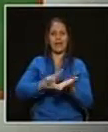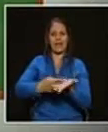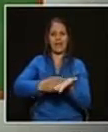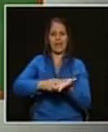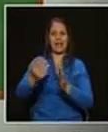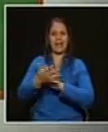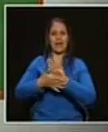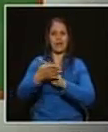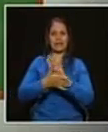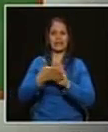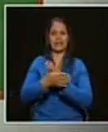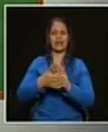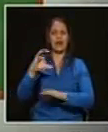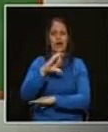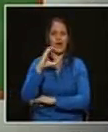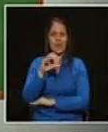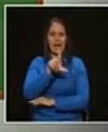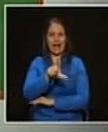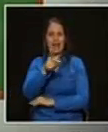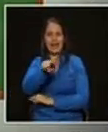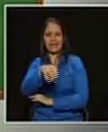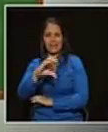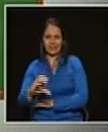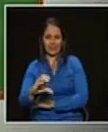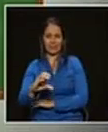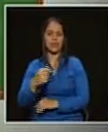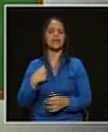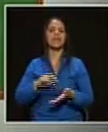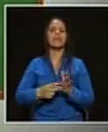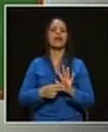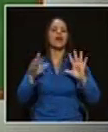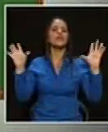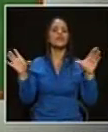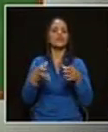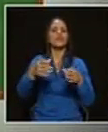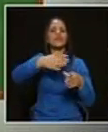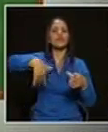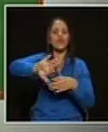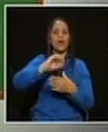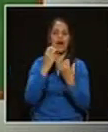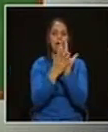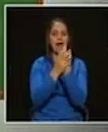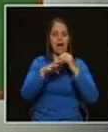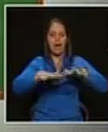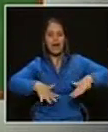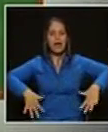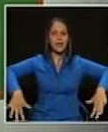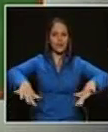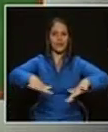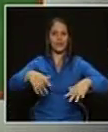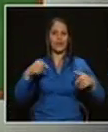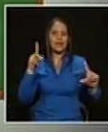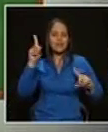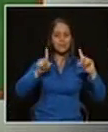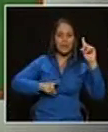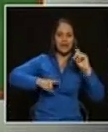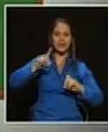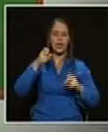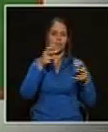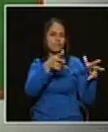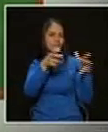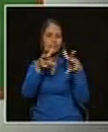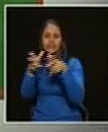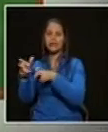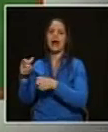señas colombiana LSC, que es una lengua natural de expresión y configuración gesto-espacial y percepción visual, gracias a la